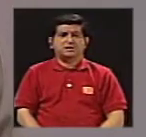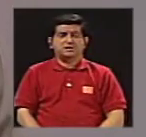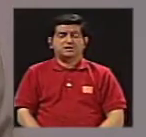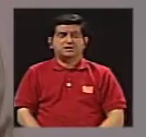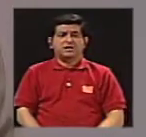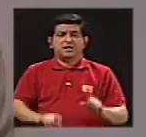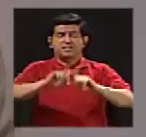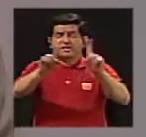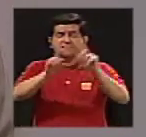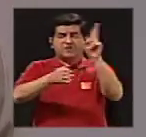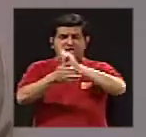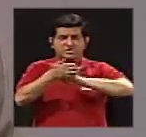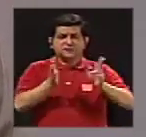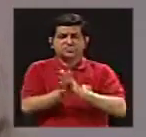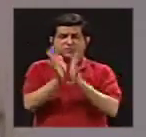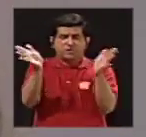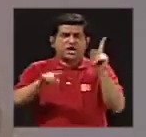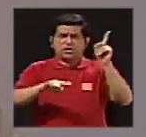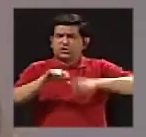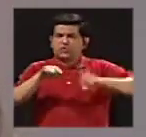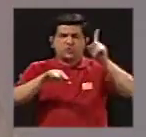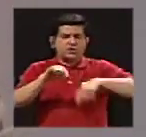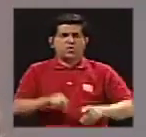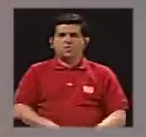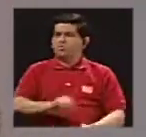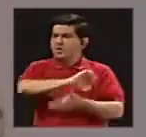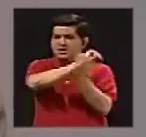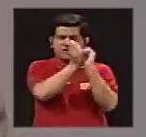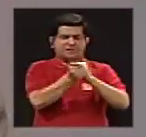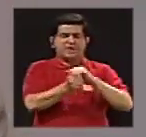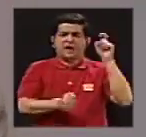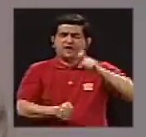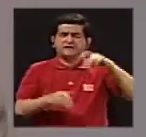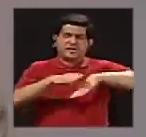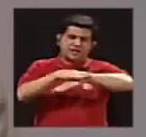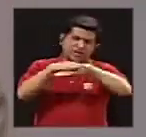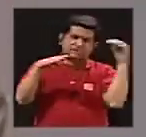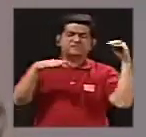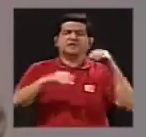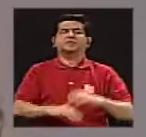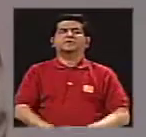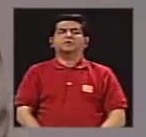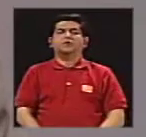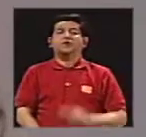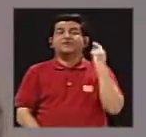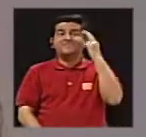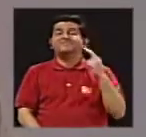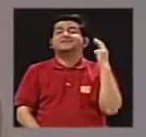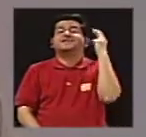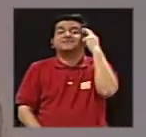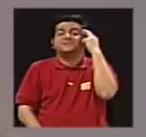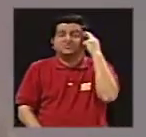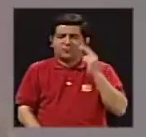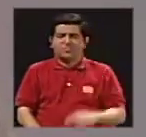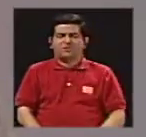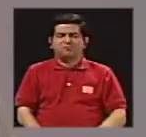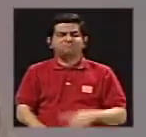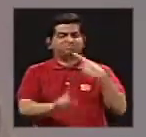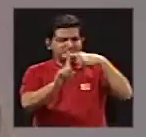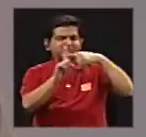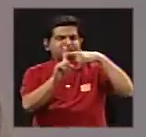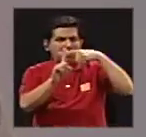las universidad pública es incapaz de reformarse y que la reforma tiene que venir de afuera entonces por eso es muy